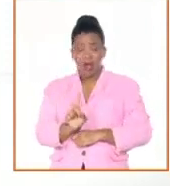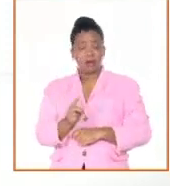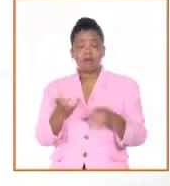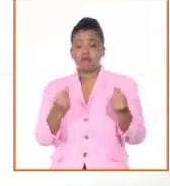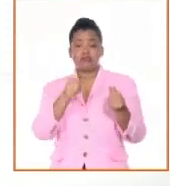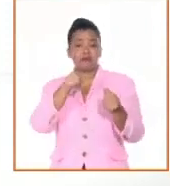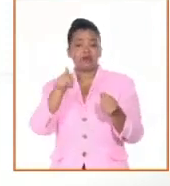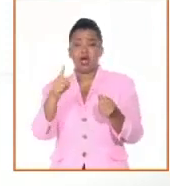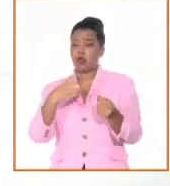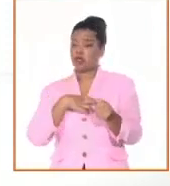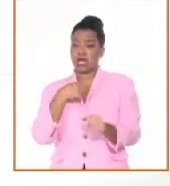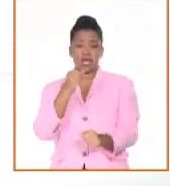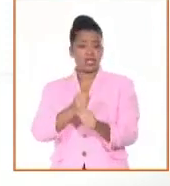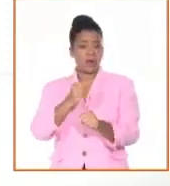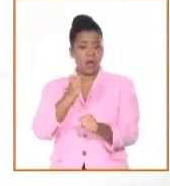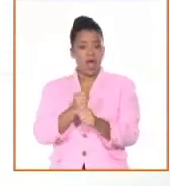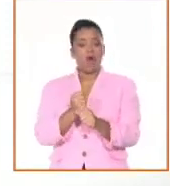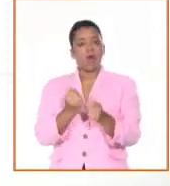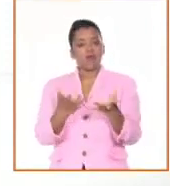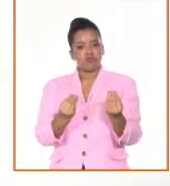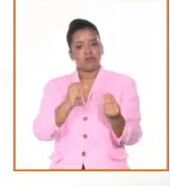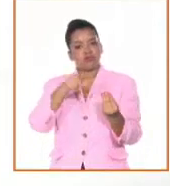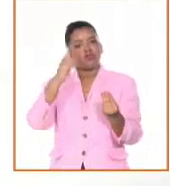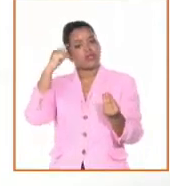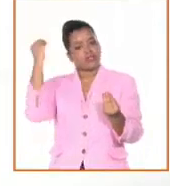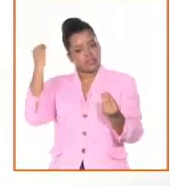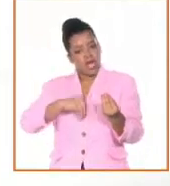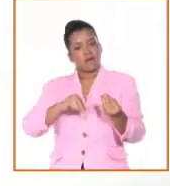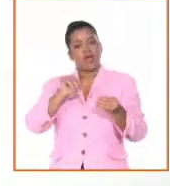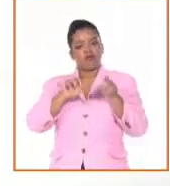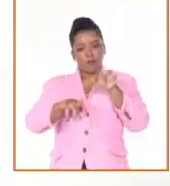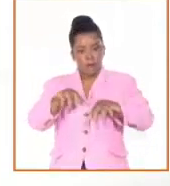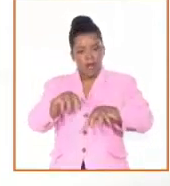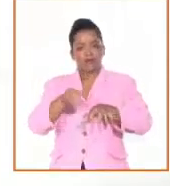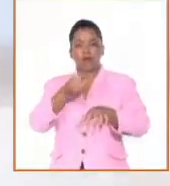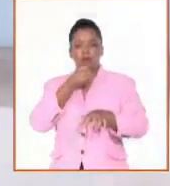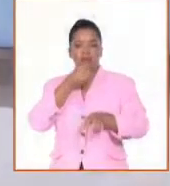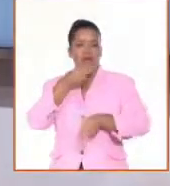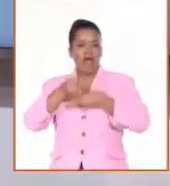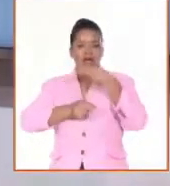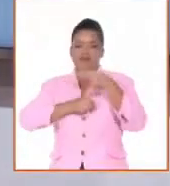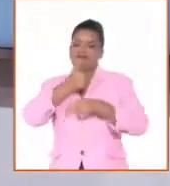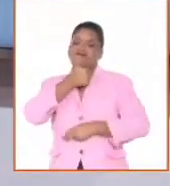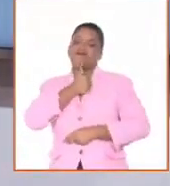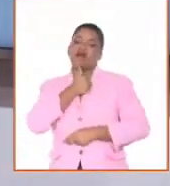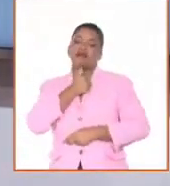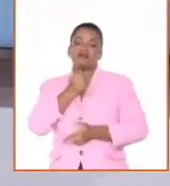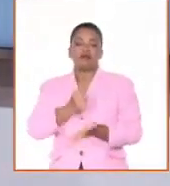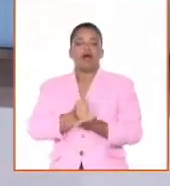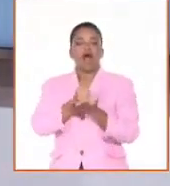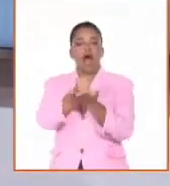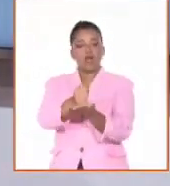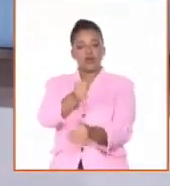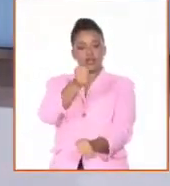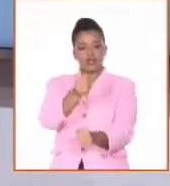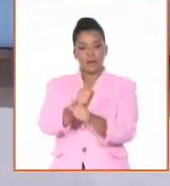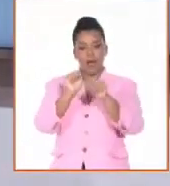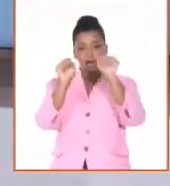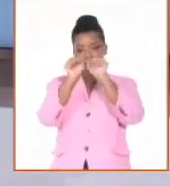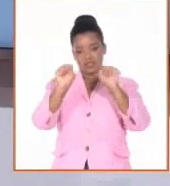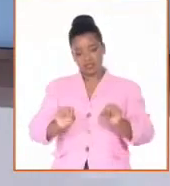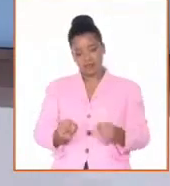con conocimientos de informática y tecnología que pudieran realizar esta labor y ayudarían a que el sistema